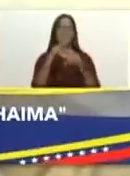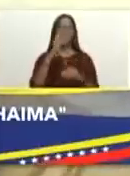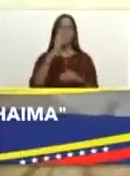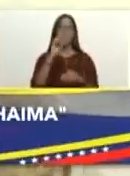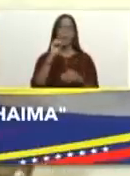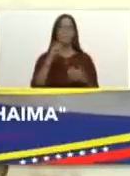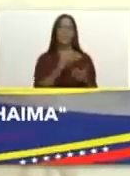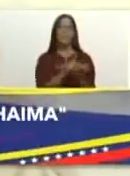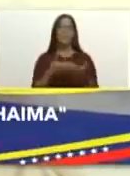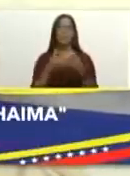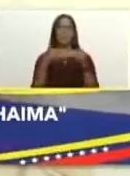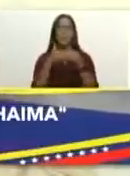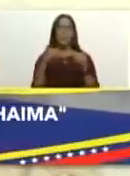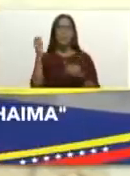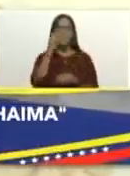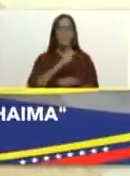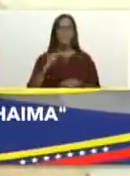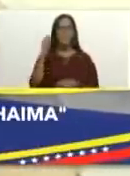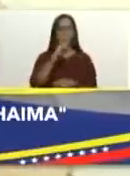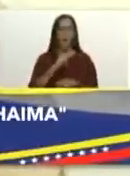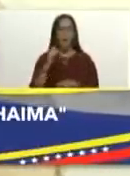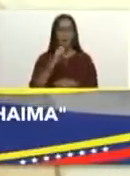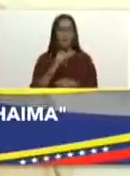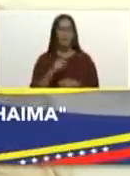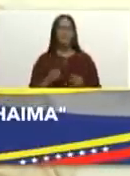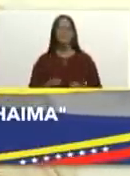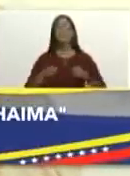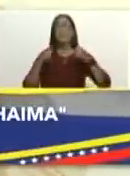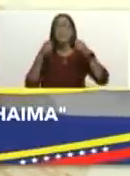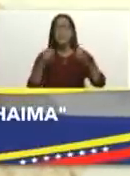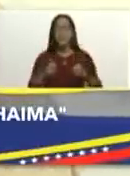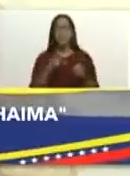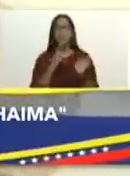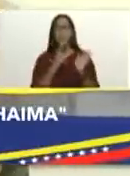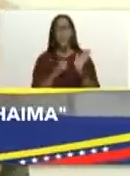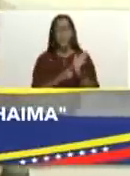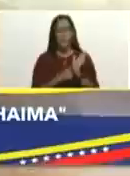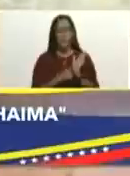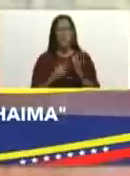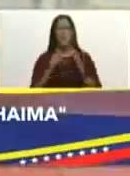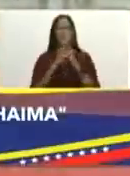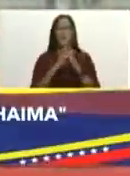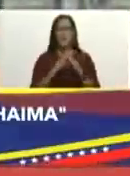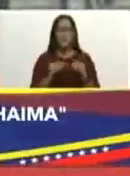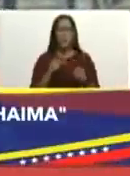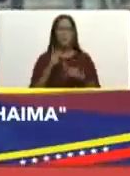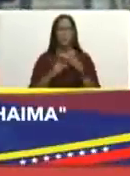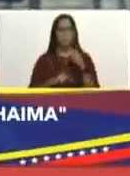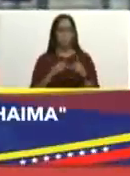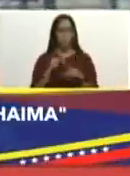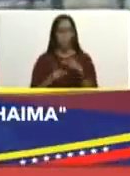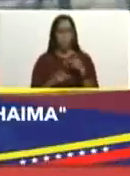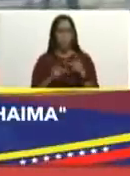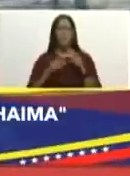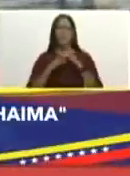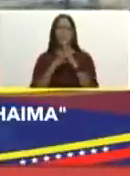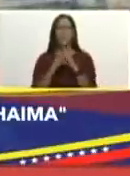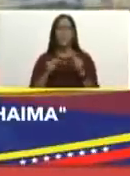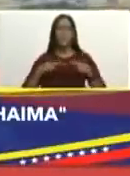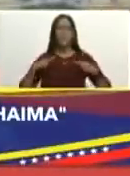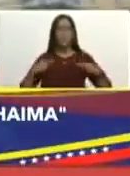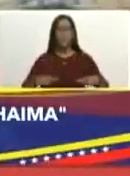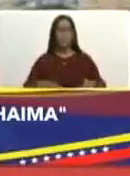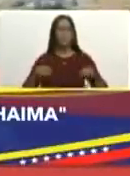millones de dólares mensuales. Se la estoy entregando completa para que toda su producción y todos los recursos que